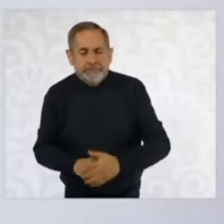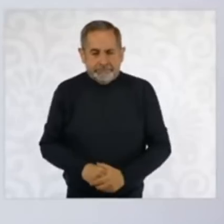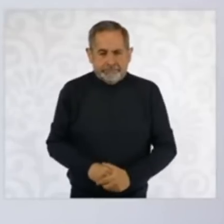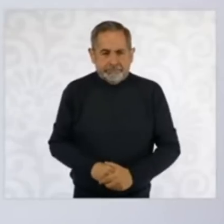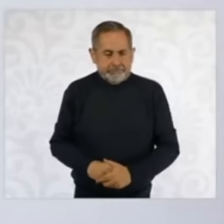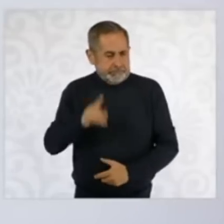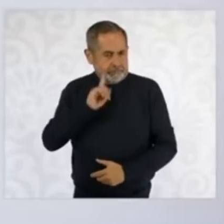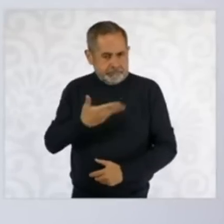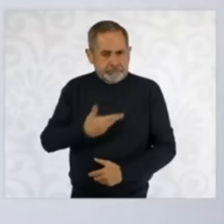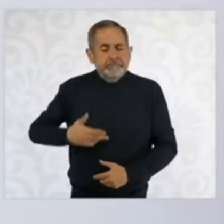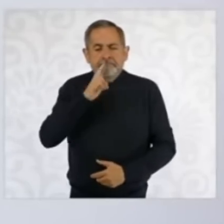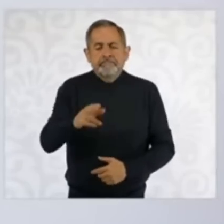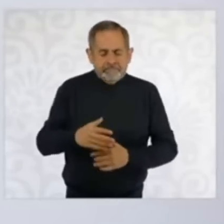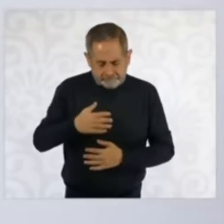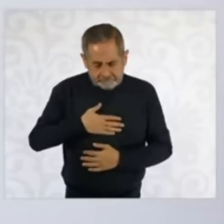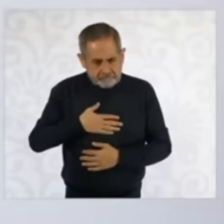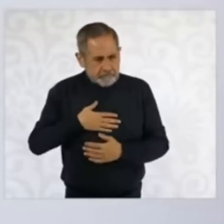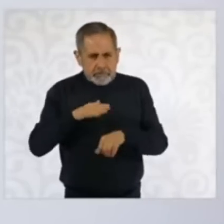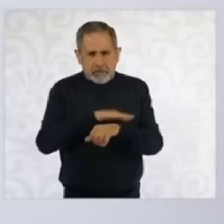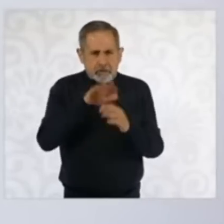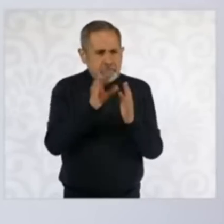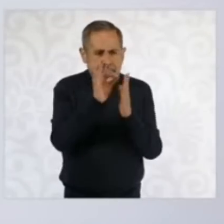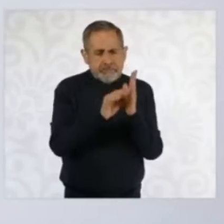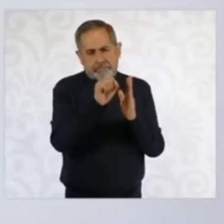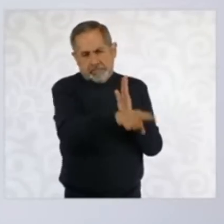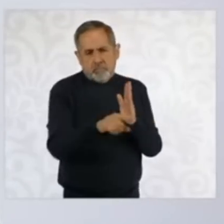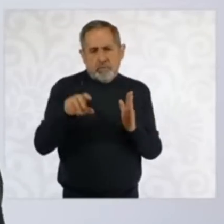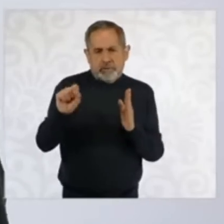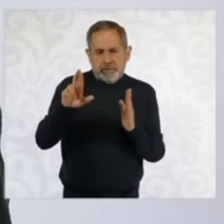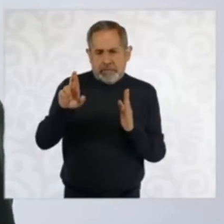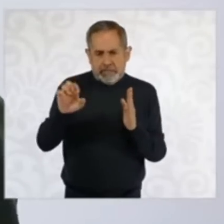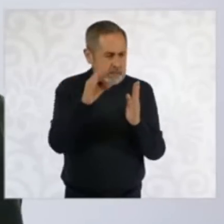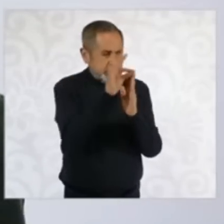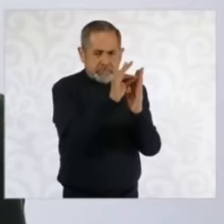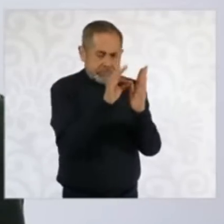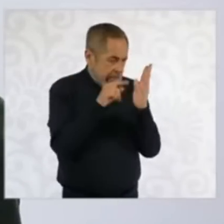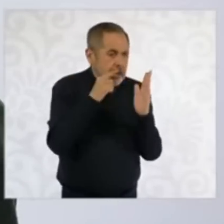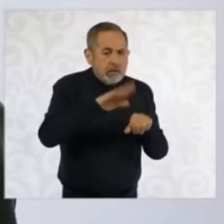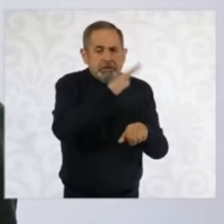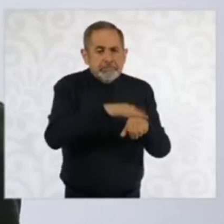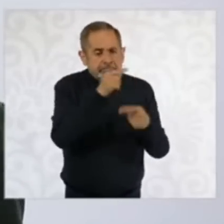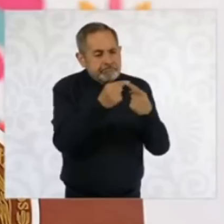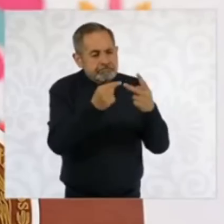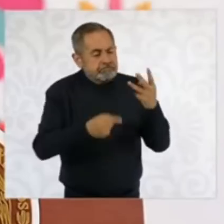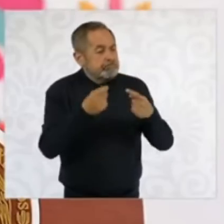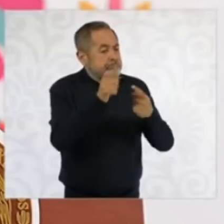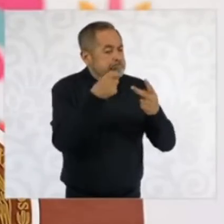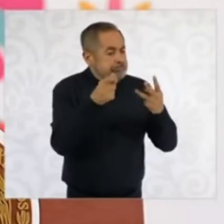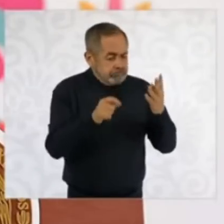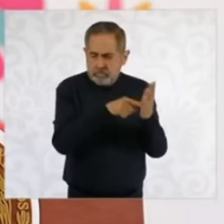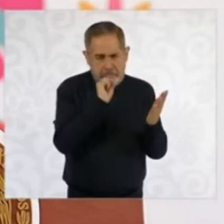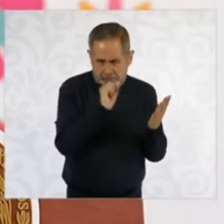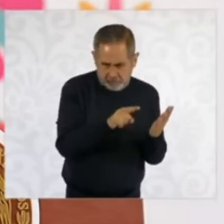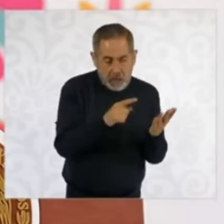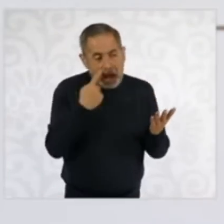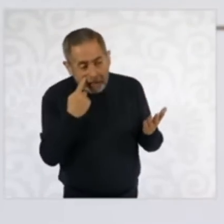con criterios primero del servicio de carrera de Relaciones Exteriores y otra parte también